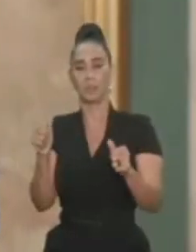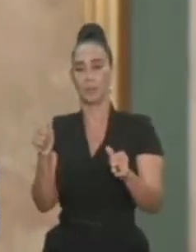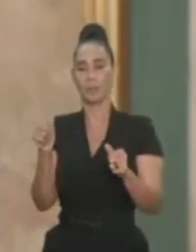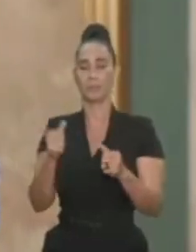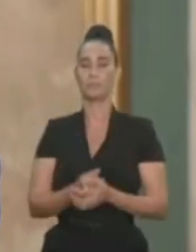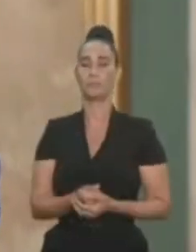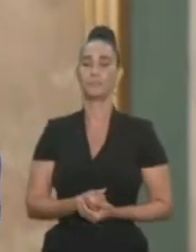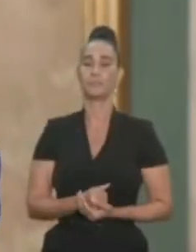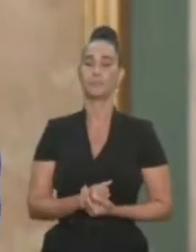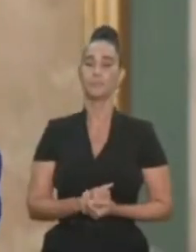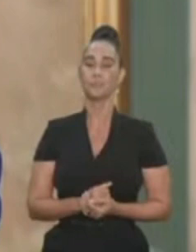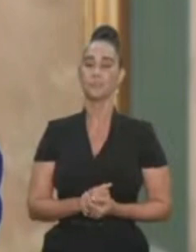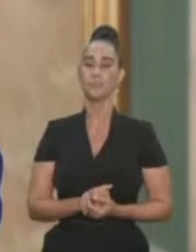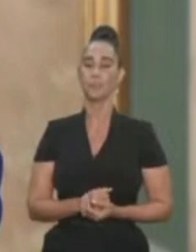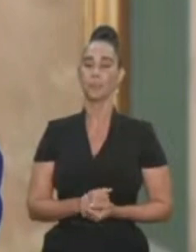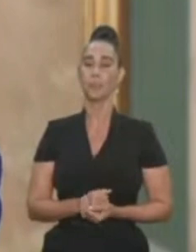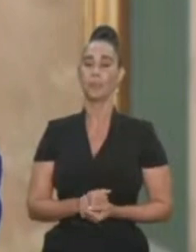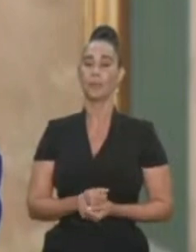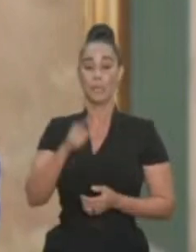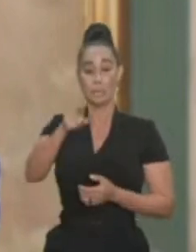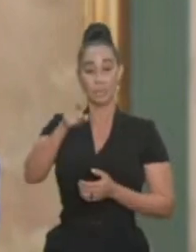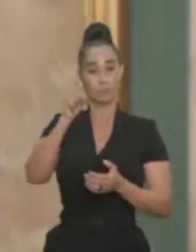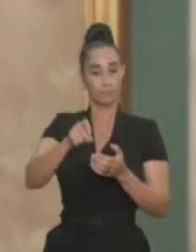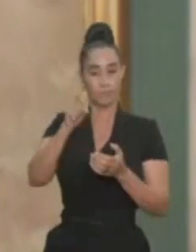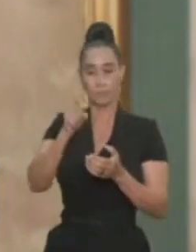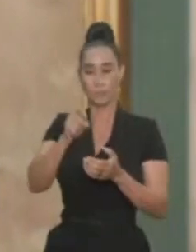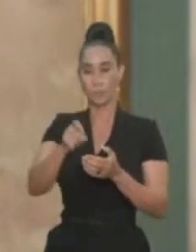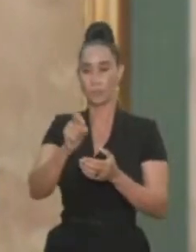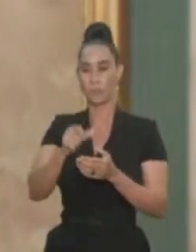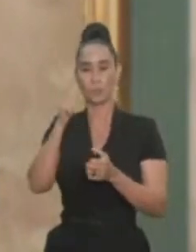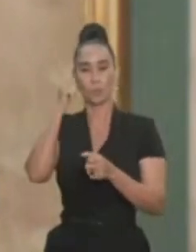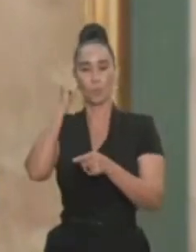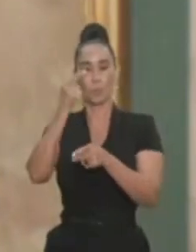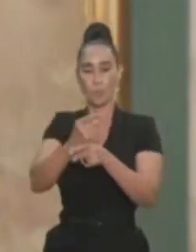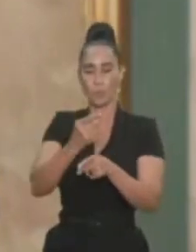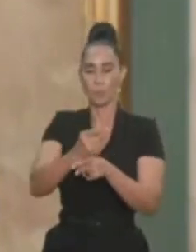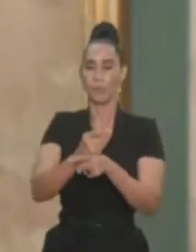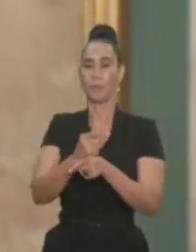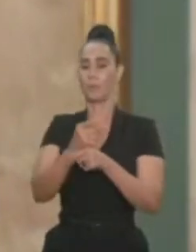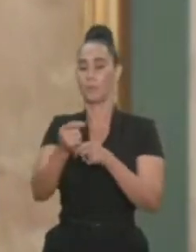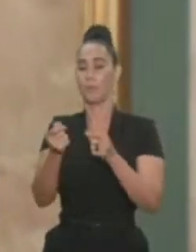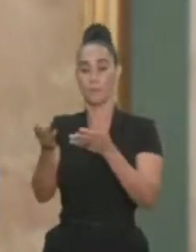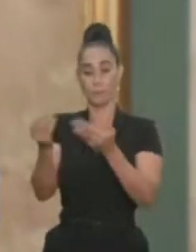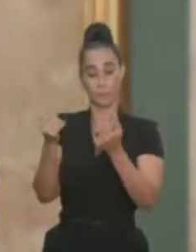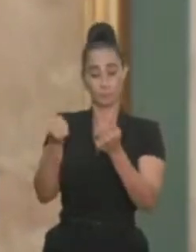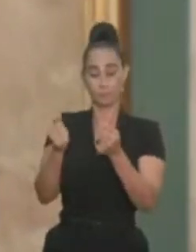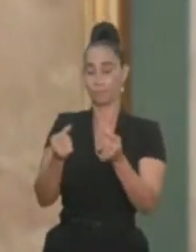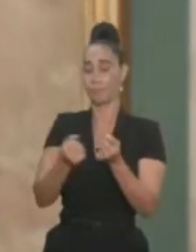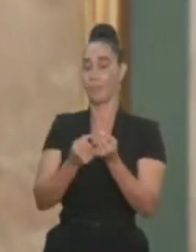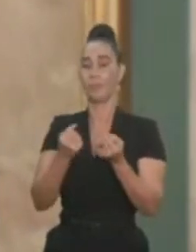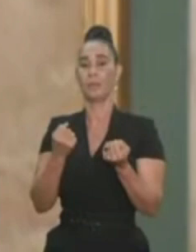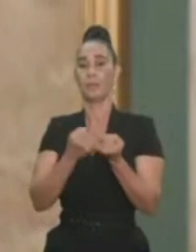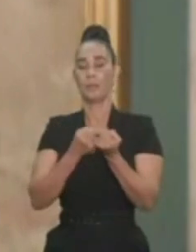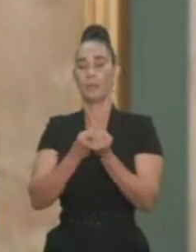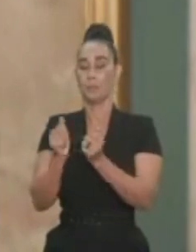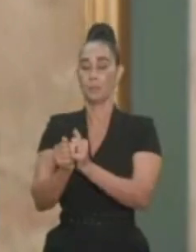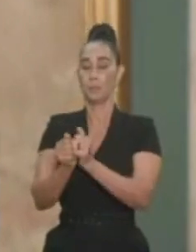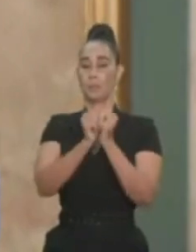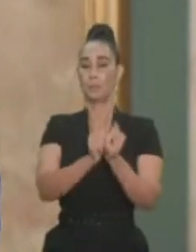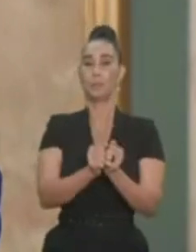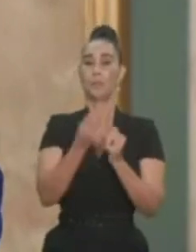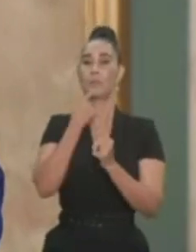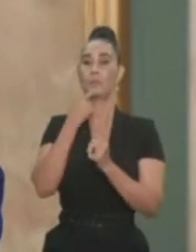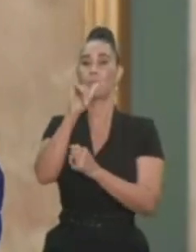tan grave. Y él insistió, insistió como un hermano, como lo había hecho en muchas otras ocasiones en recomendaciones. Así como